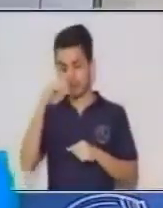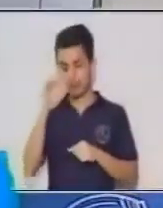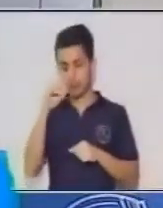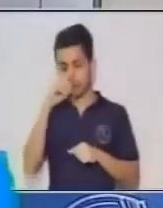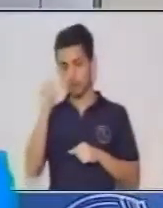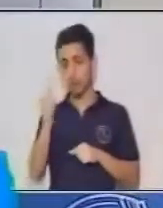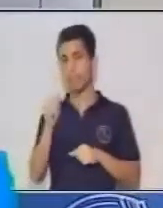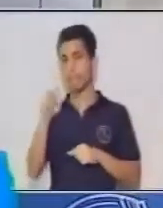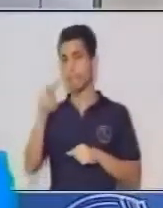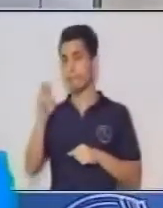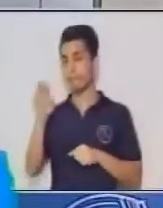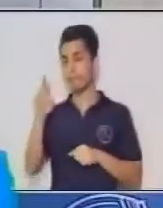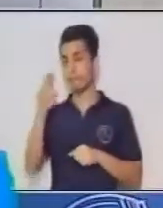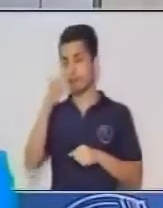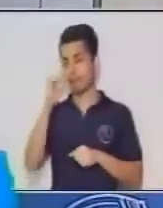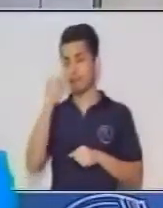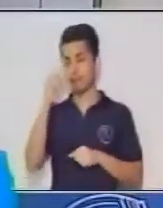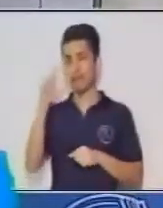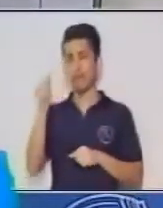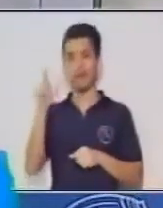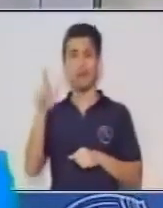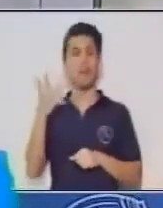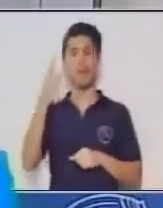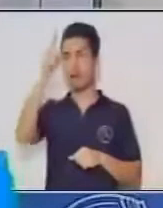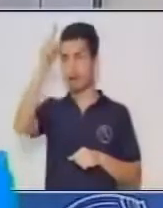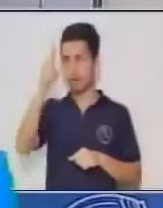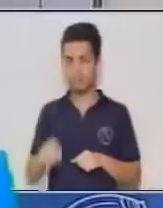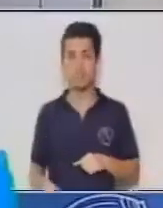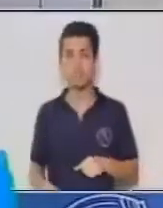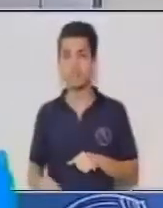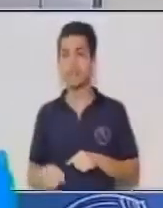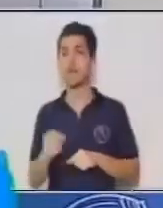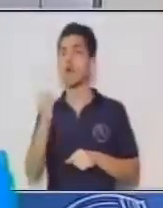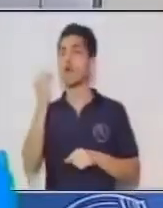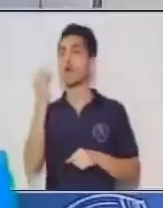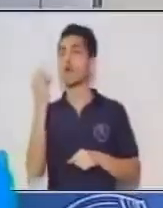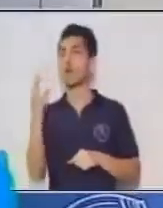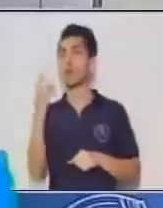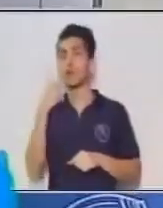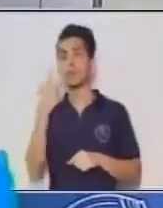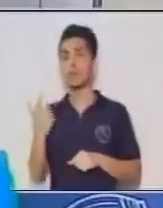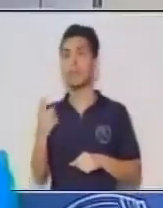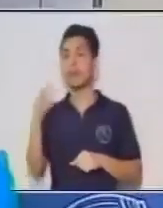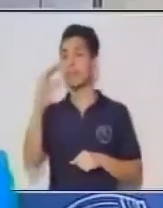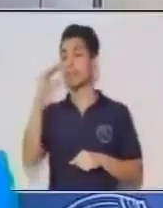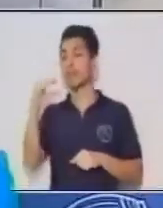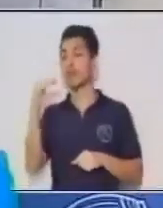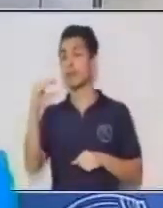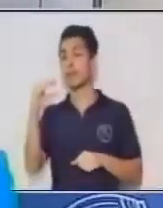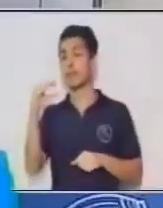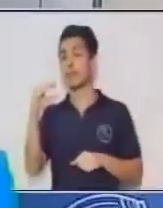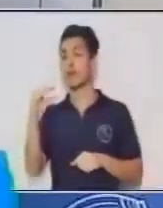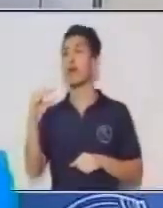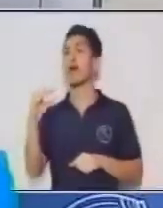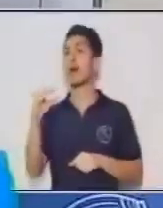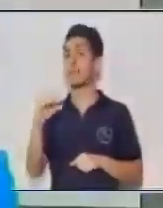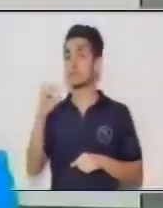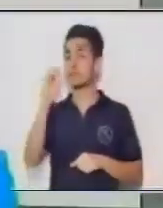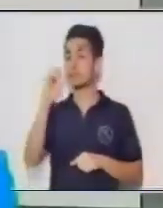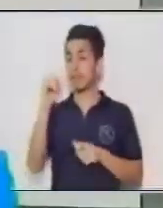La asíntota vertical son aquellos valores, ¿sí?, donde el denominador se haga